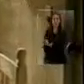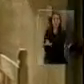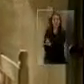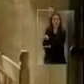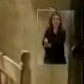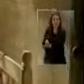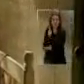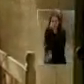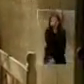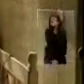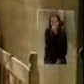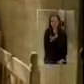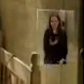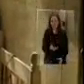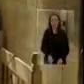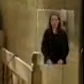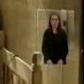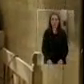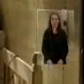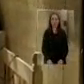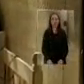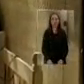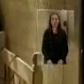la cosa se complica.